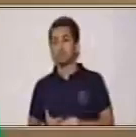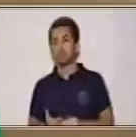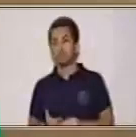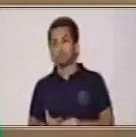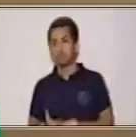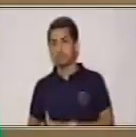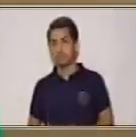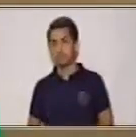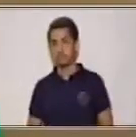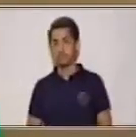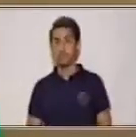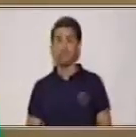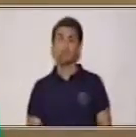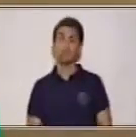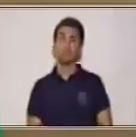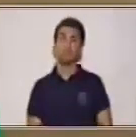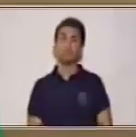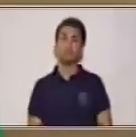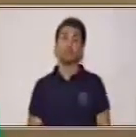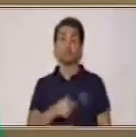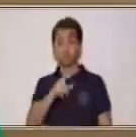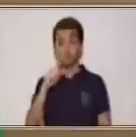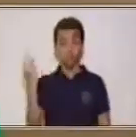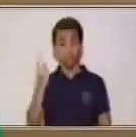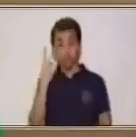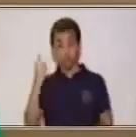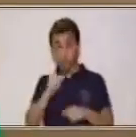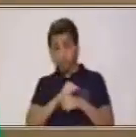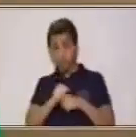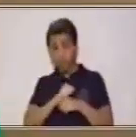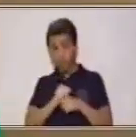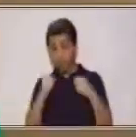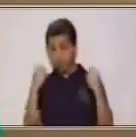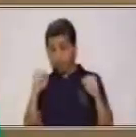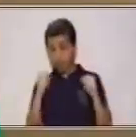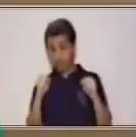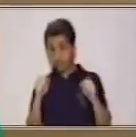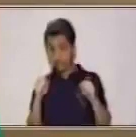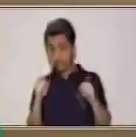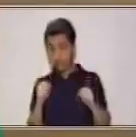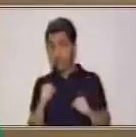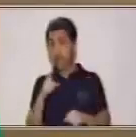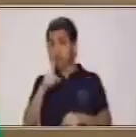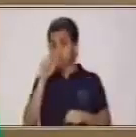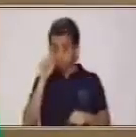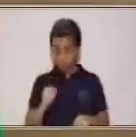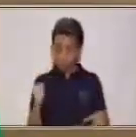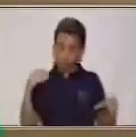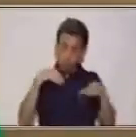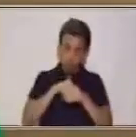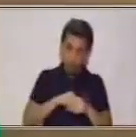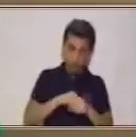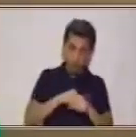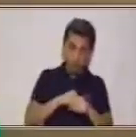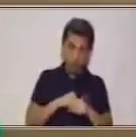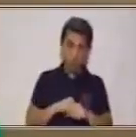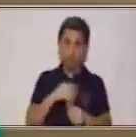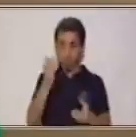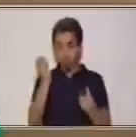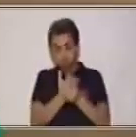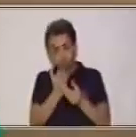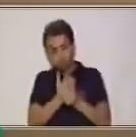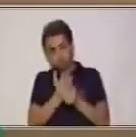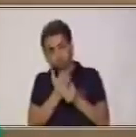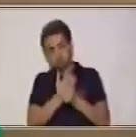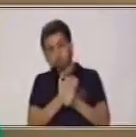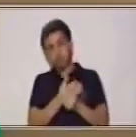Ten presente, por favor, que todos los ejercicios que tú realices los vayas guardando en tu portafolio